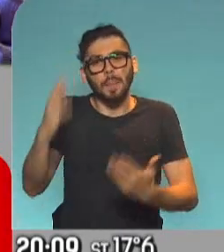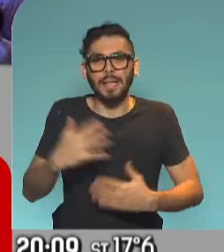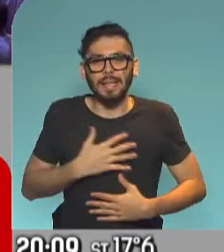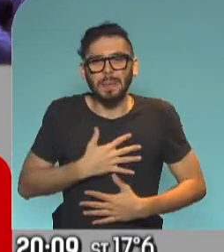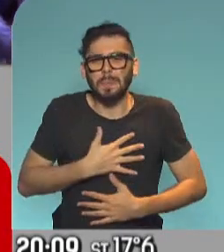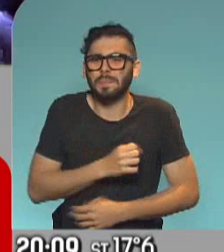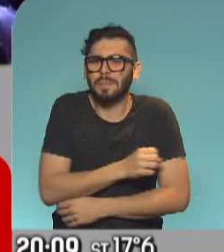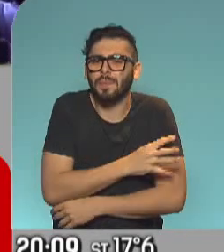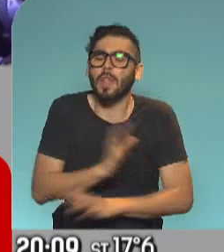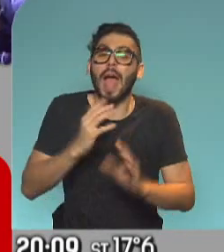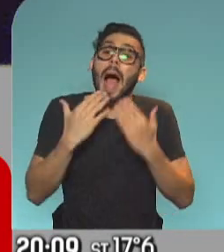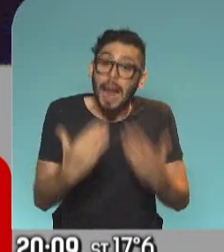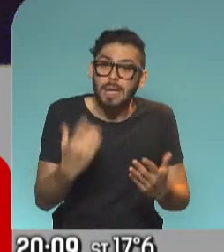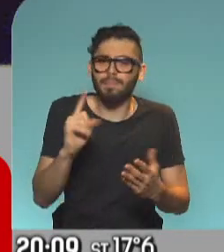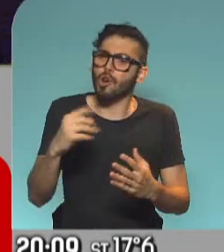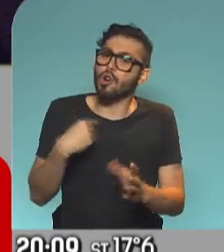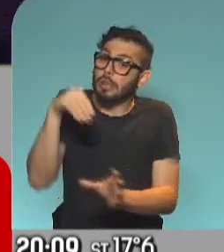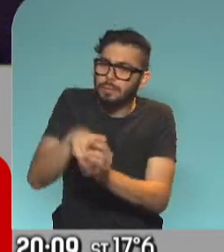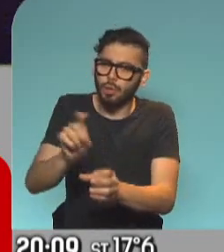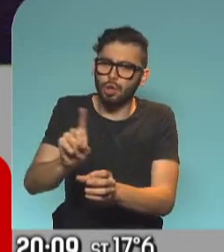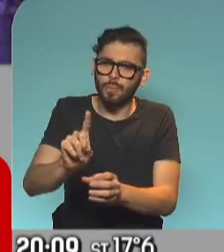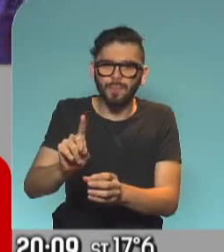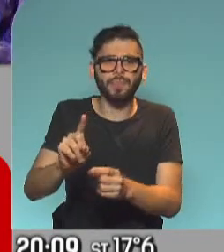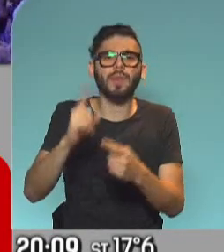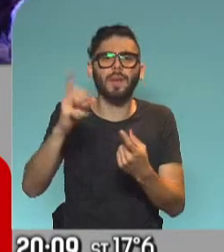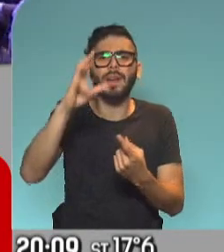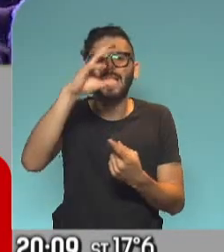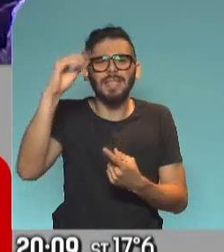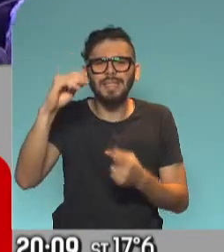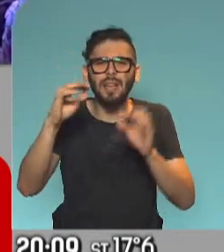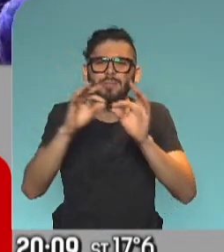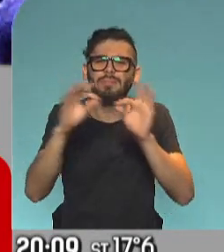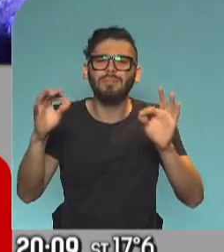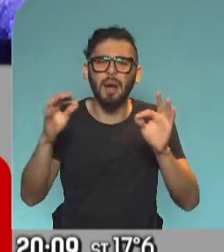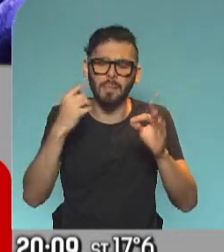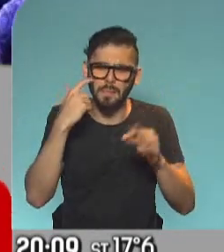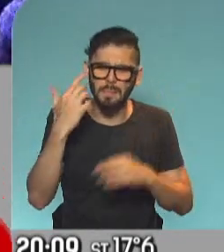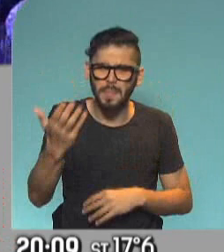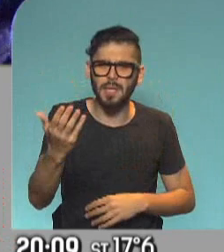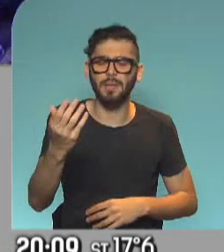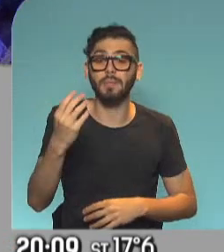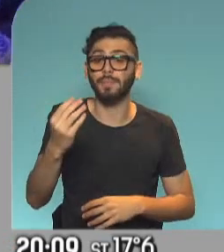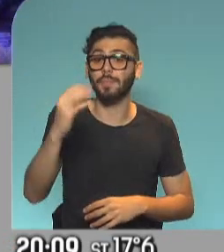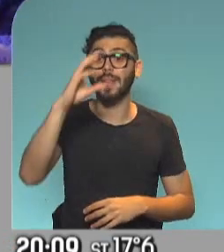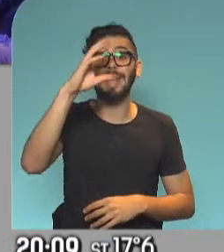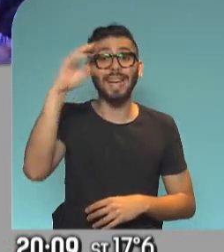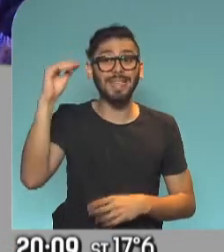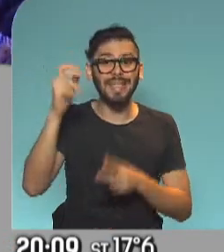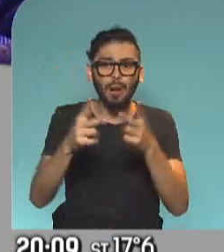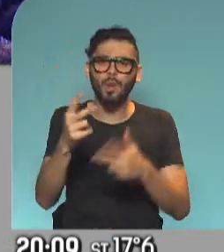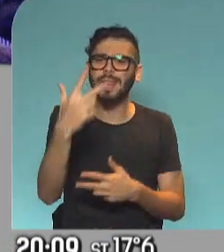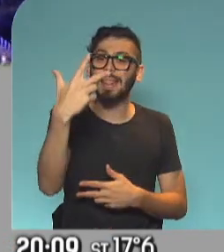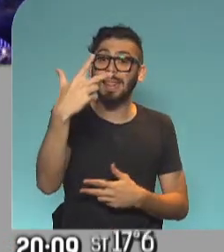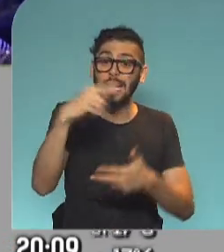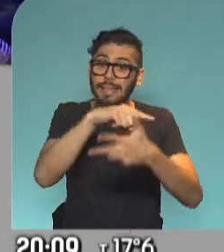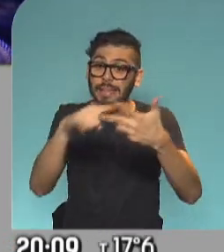pero lo agradece igual. Y vamos a ver las definiciones políticas de Cristina, si querés empezamos, porque la vicepresidenta habla de tres certezas